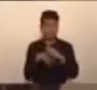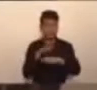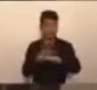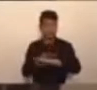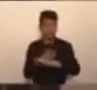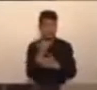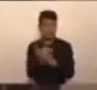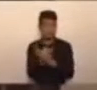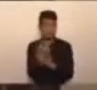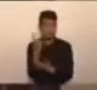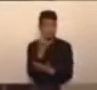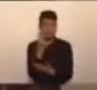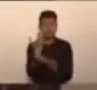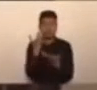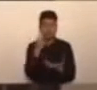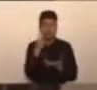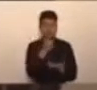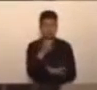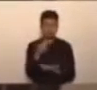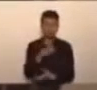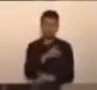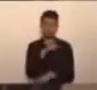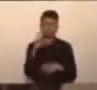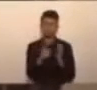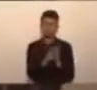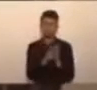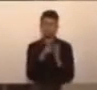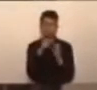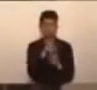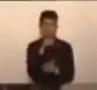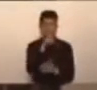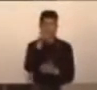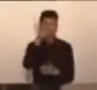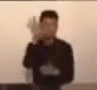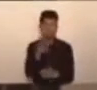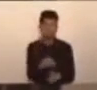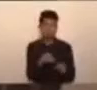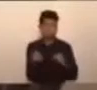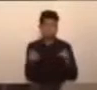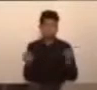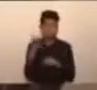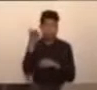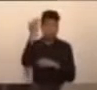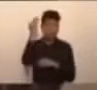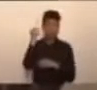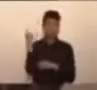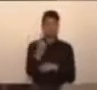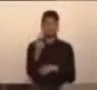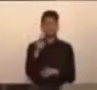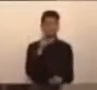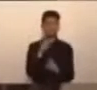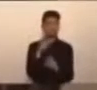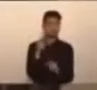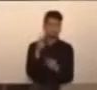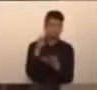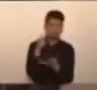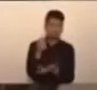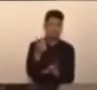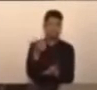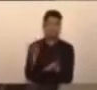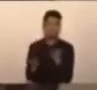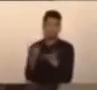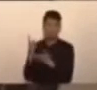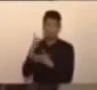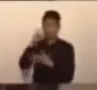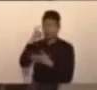tiene es que ahora se le va a reintegrar a todas y se les va a reintegrar el 100%, porque antes simplemente se les reintegraba de